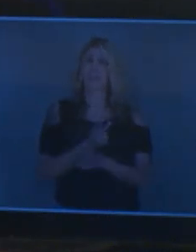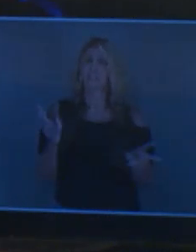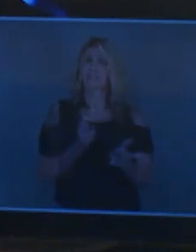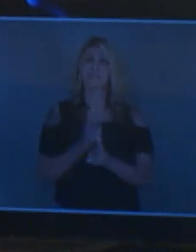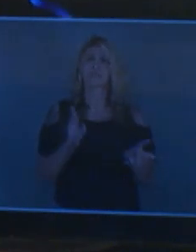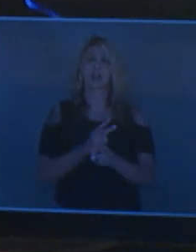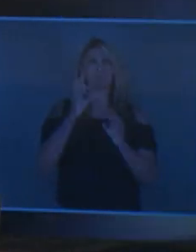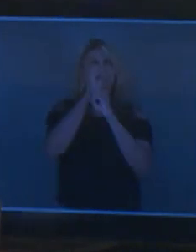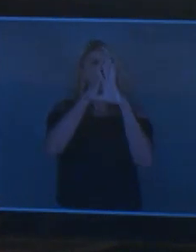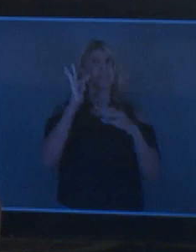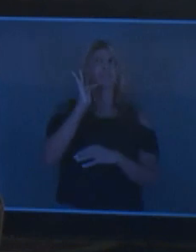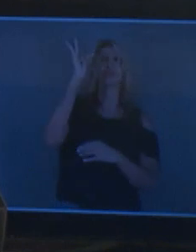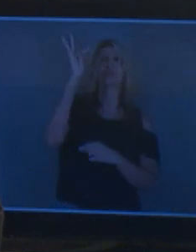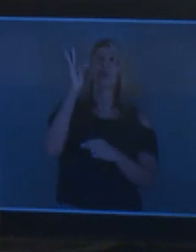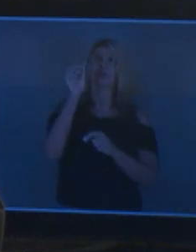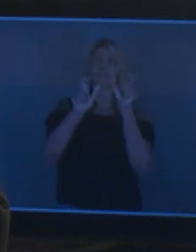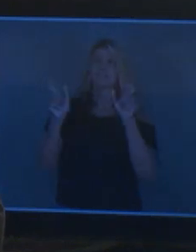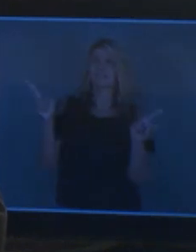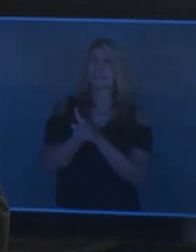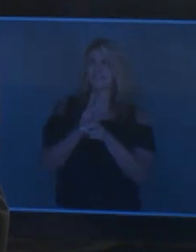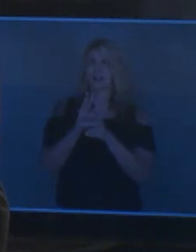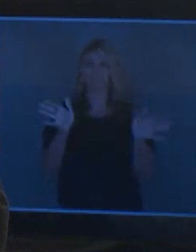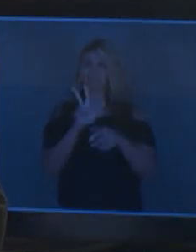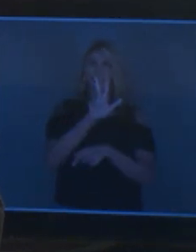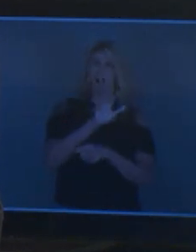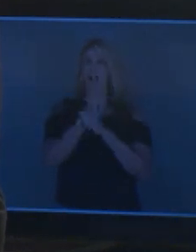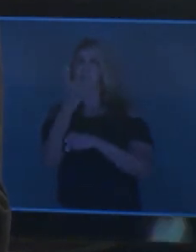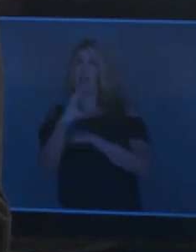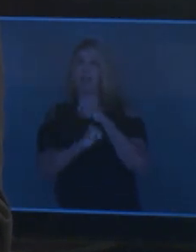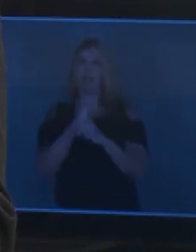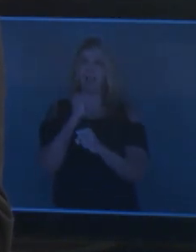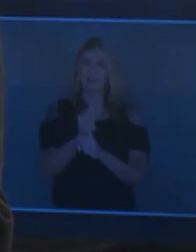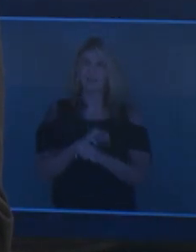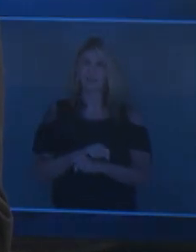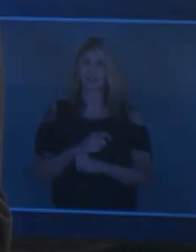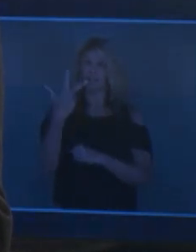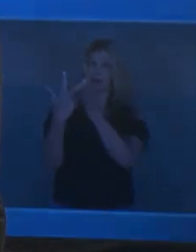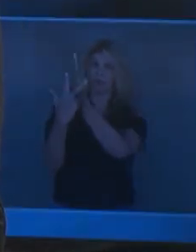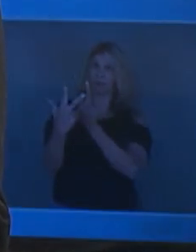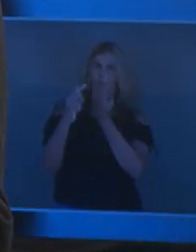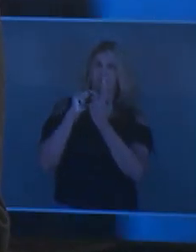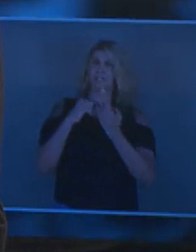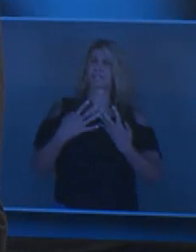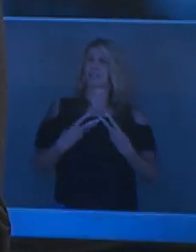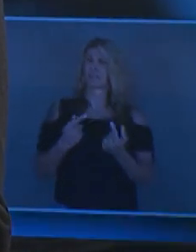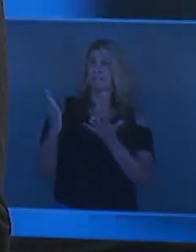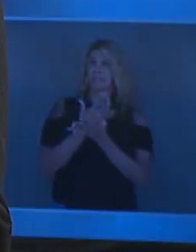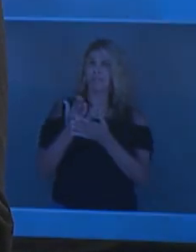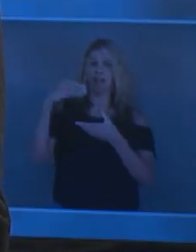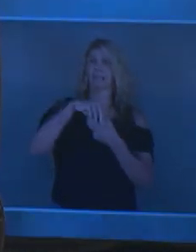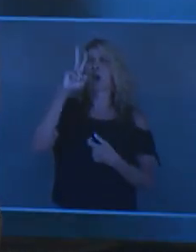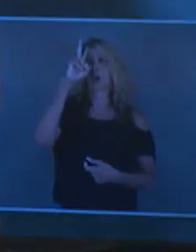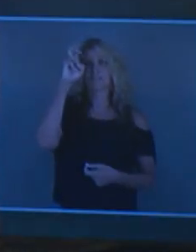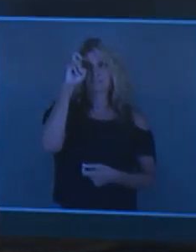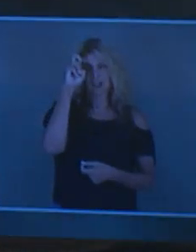ya a partir de los 2 años todas las personas tenemos nuestro género definido y lo vamos pudiendo expresar así que cada vez ya como te decía hay más infancias